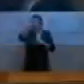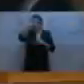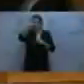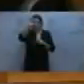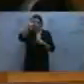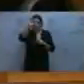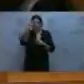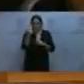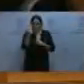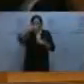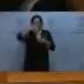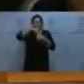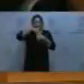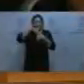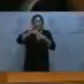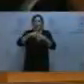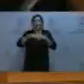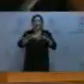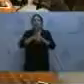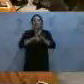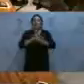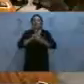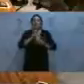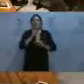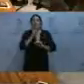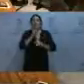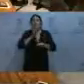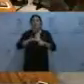de la interpelación tiene la palabra el señor Cuervas Mons.